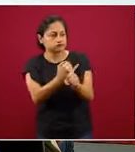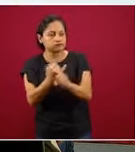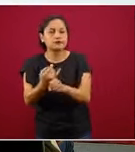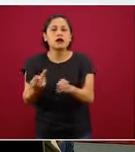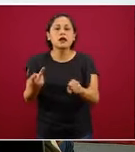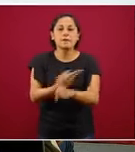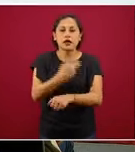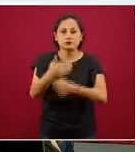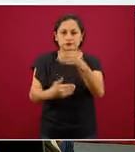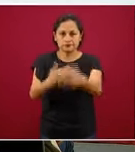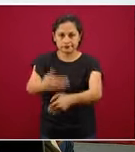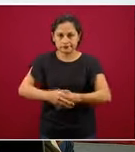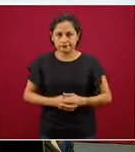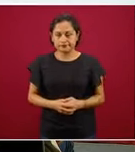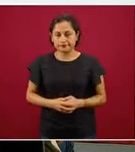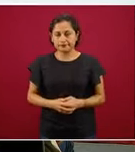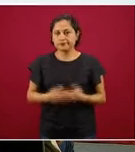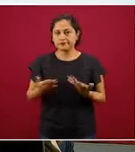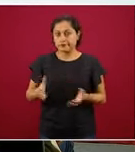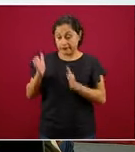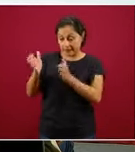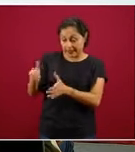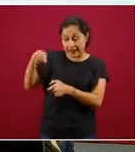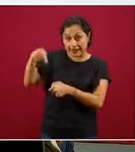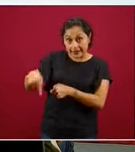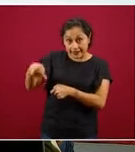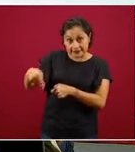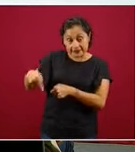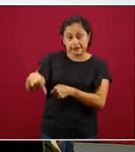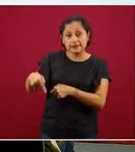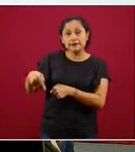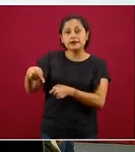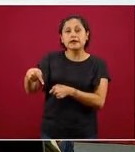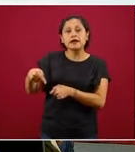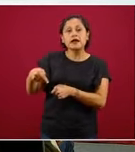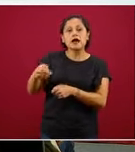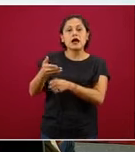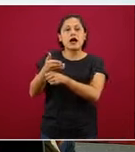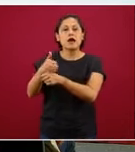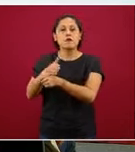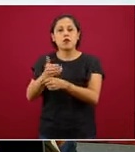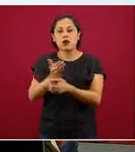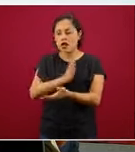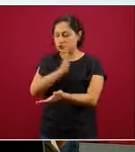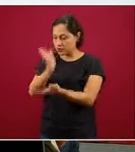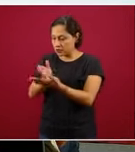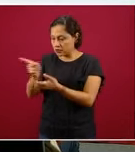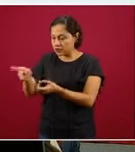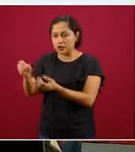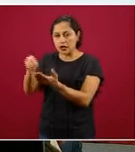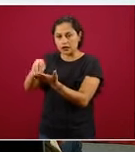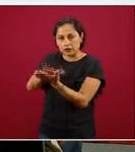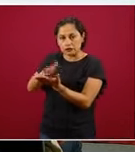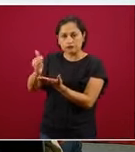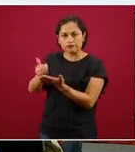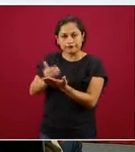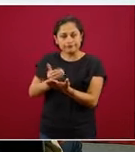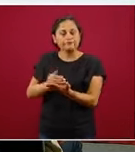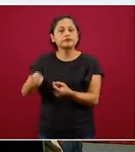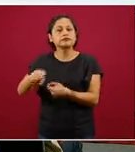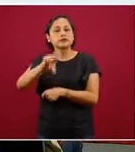Entonces, finalmente, el despacho secundario, es decir, llega la ambulancia y la ambulancia toma datos clínicos, hace lo que tenga que hacer, estabiliza y